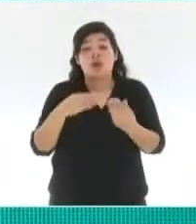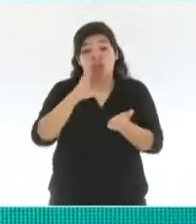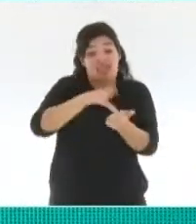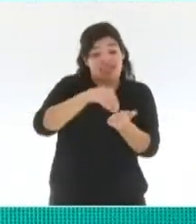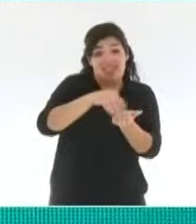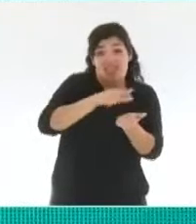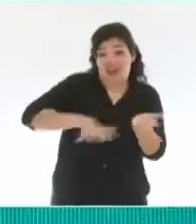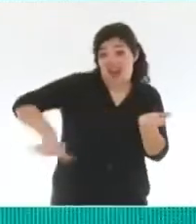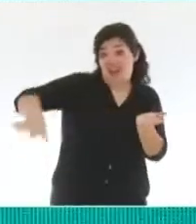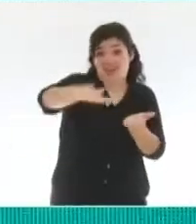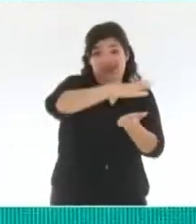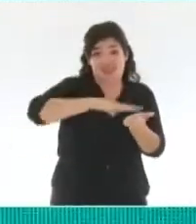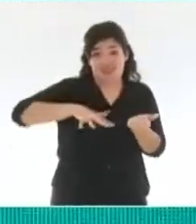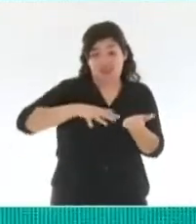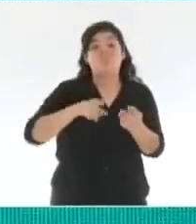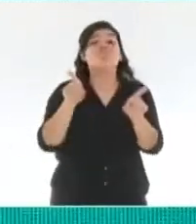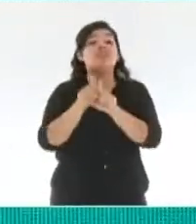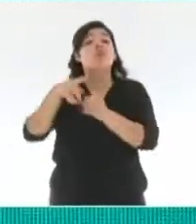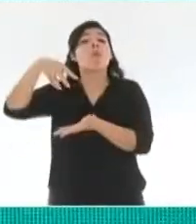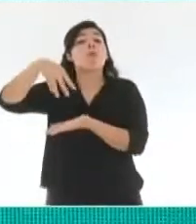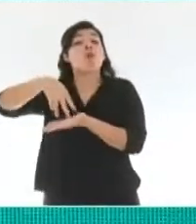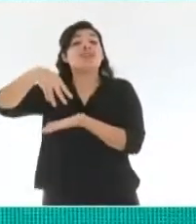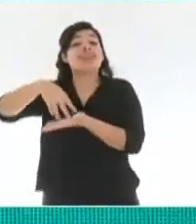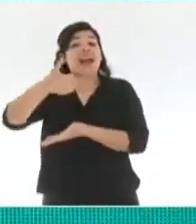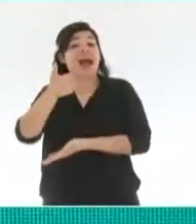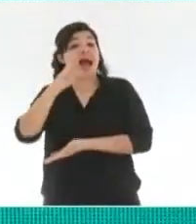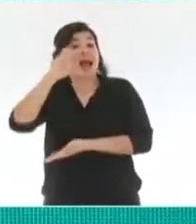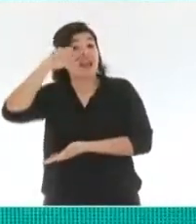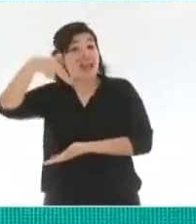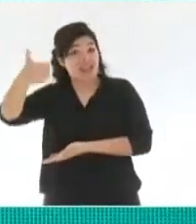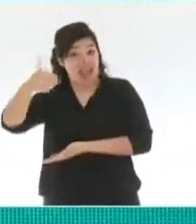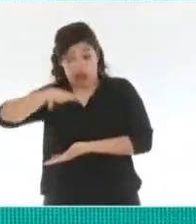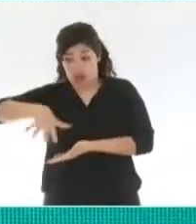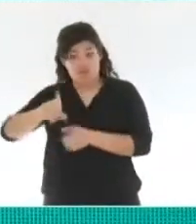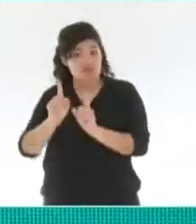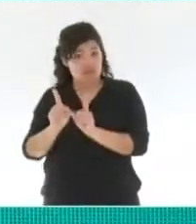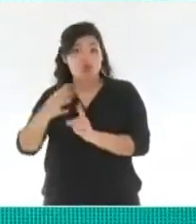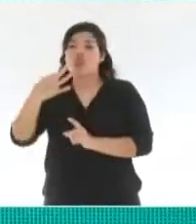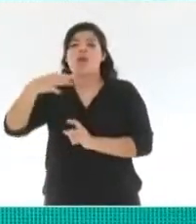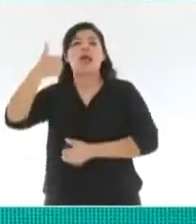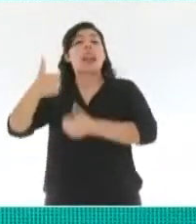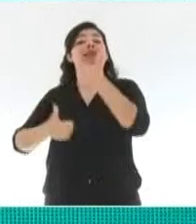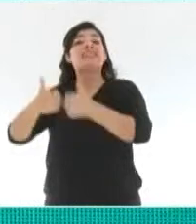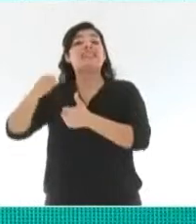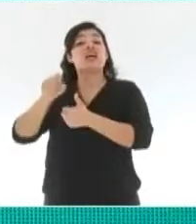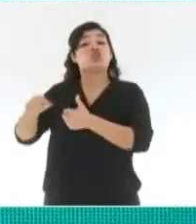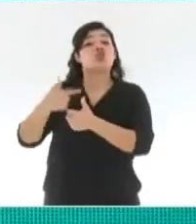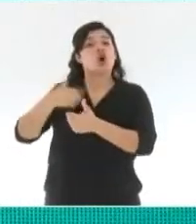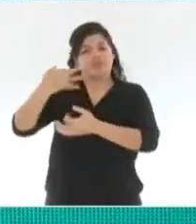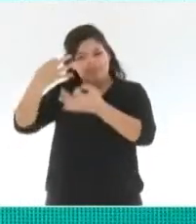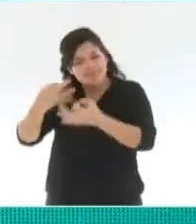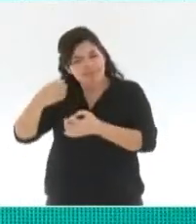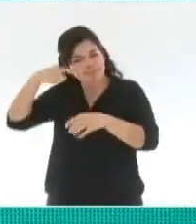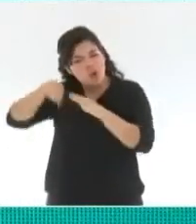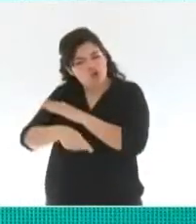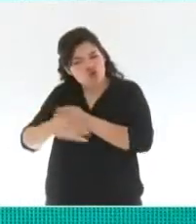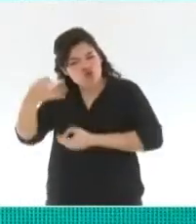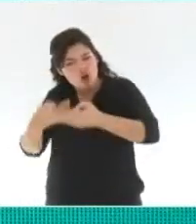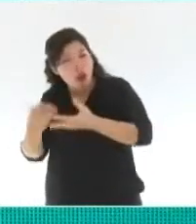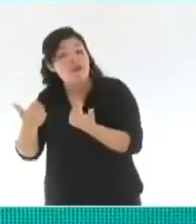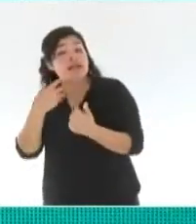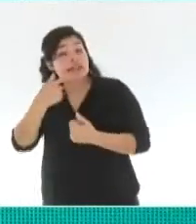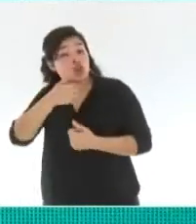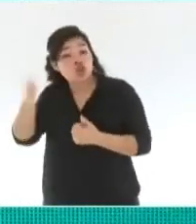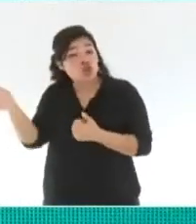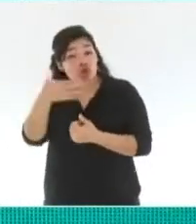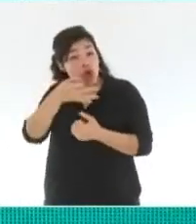de toda la zona del Movistar arena que sería interesante que investiguen las licitaciones que hizo la legislatura con respecto a esa tierras o como por ejemplo